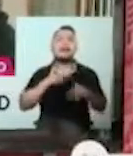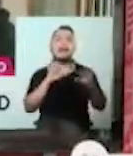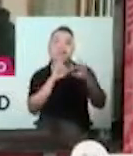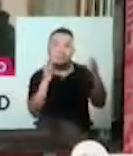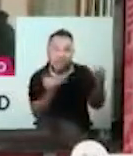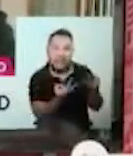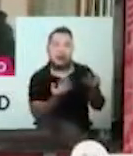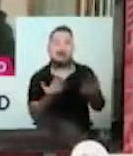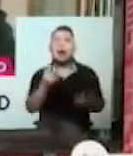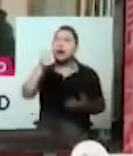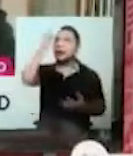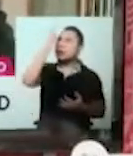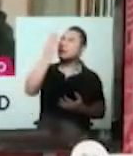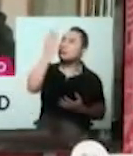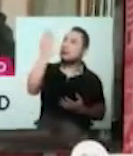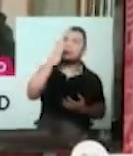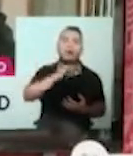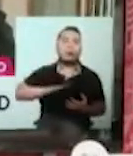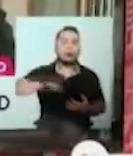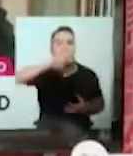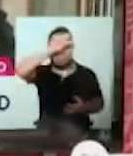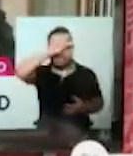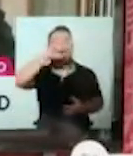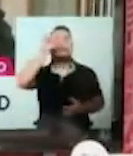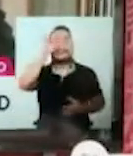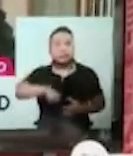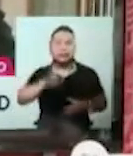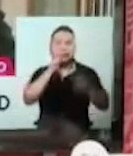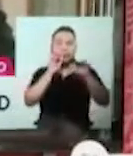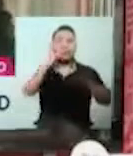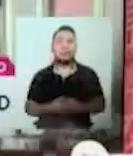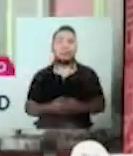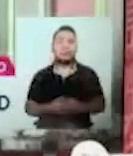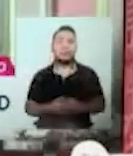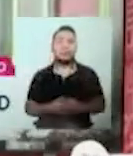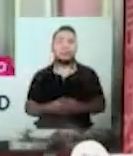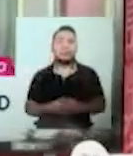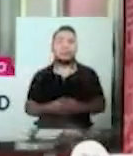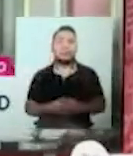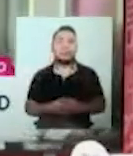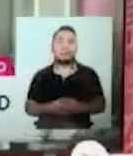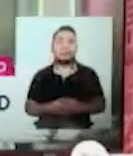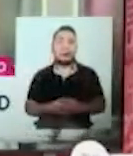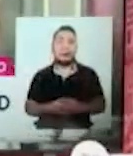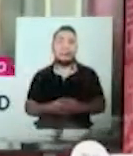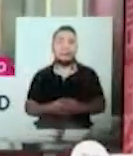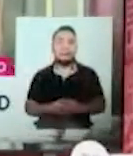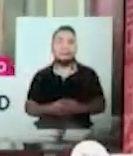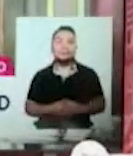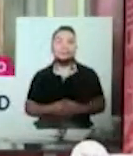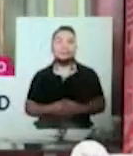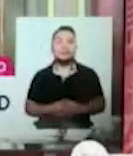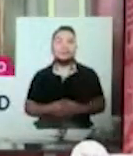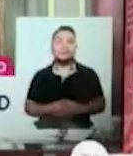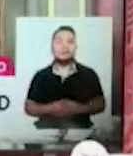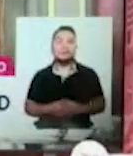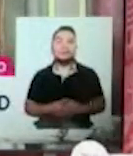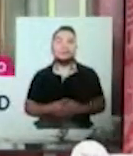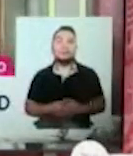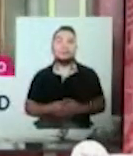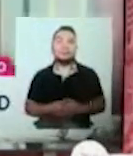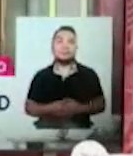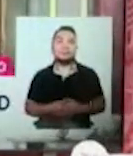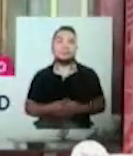decir, cebo de culebra, y que se burla de la prensa? ¿O cómo permitir que